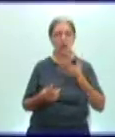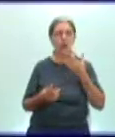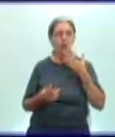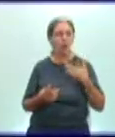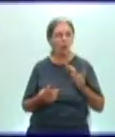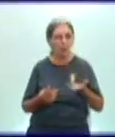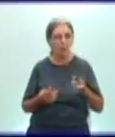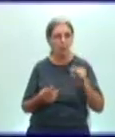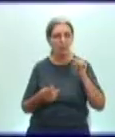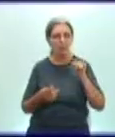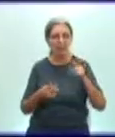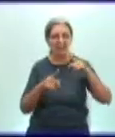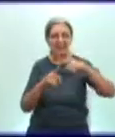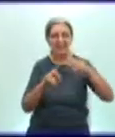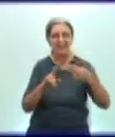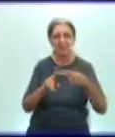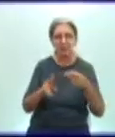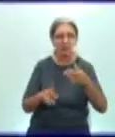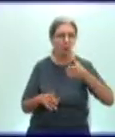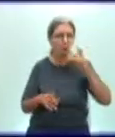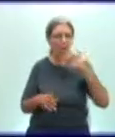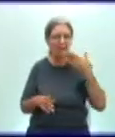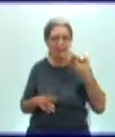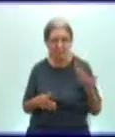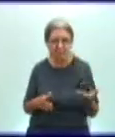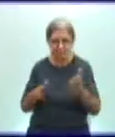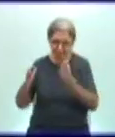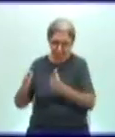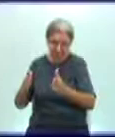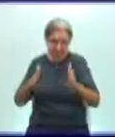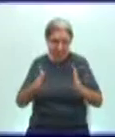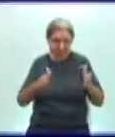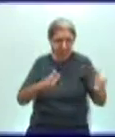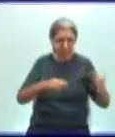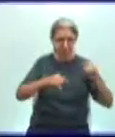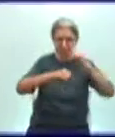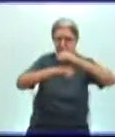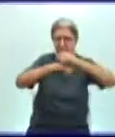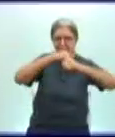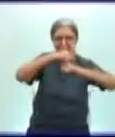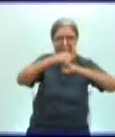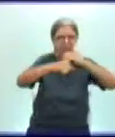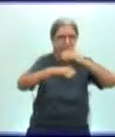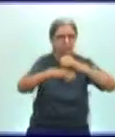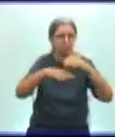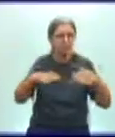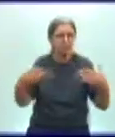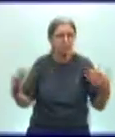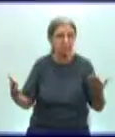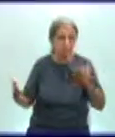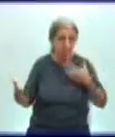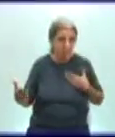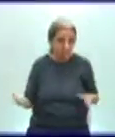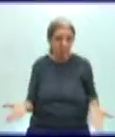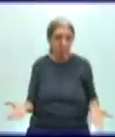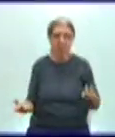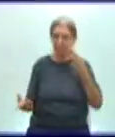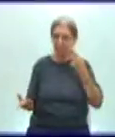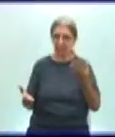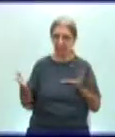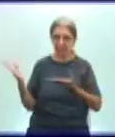titulado este cuento? ¿En qué nivel estructural está este este título, obsérvelo